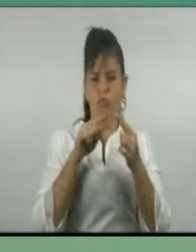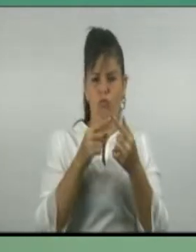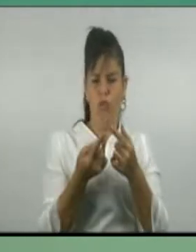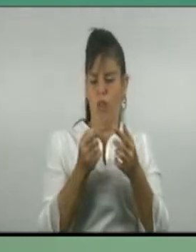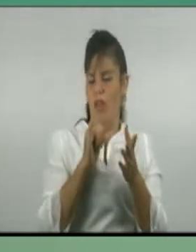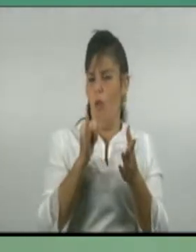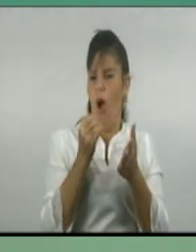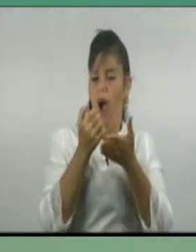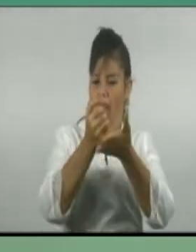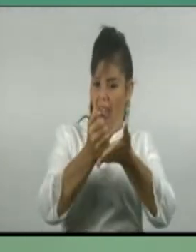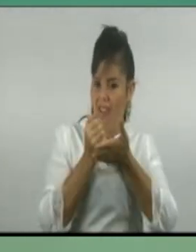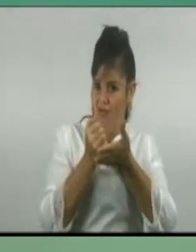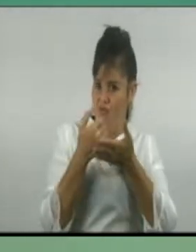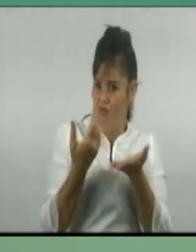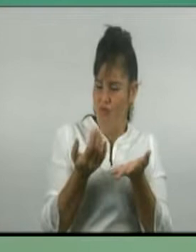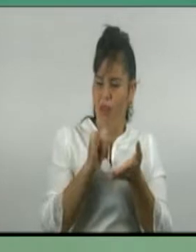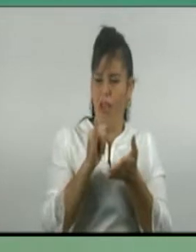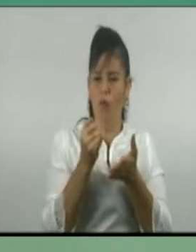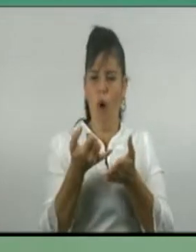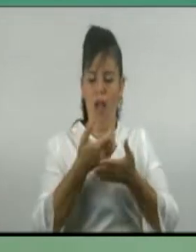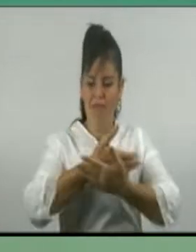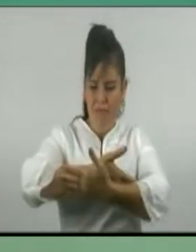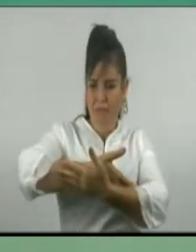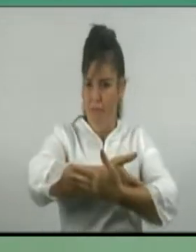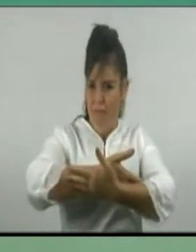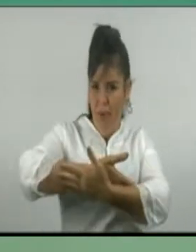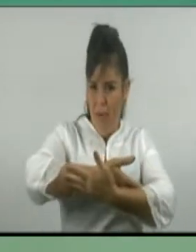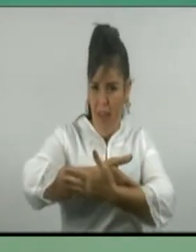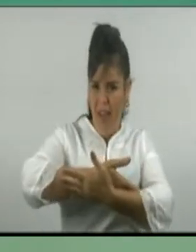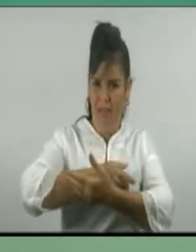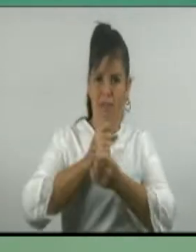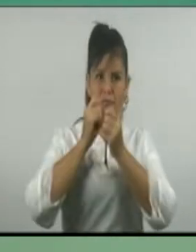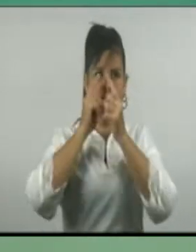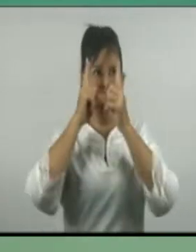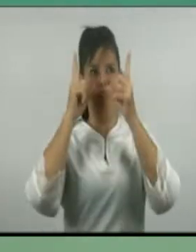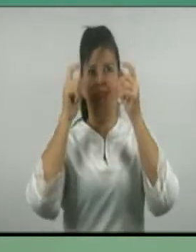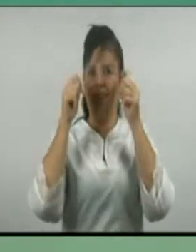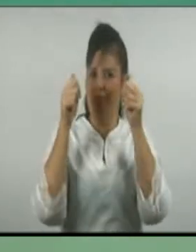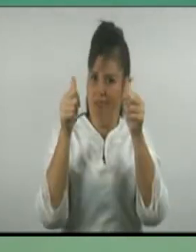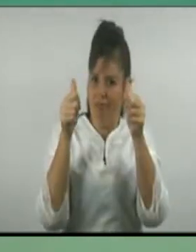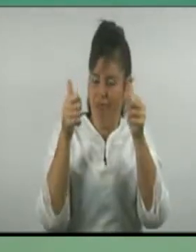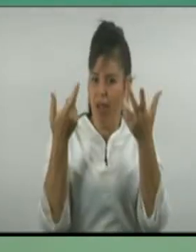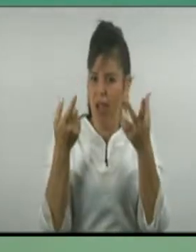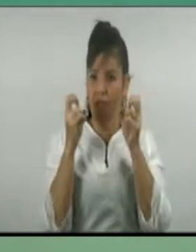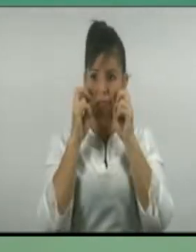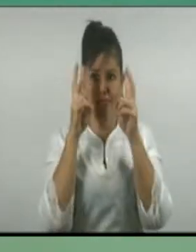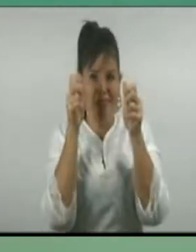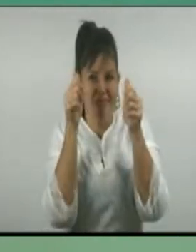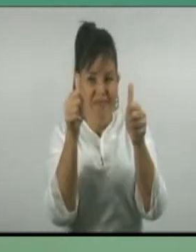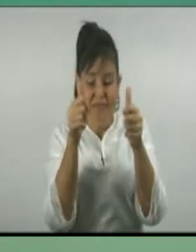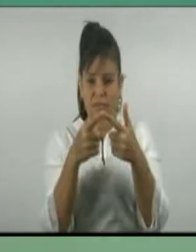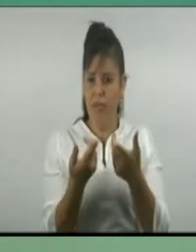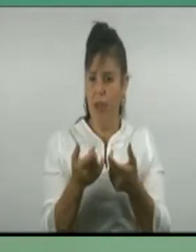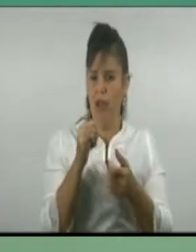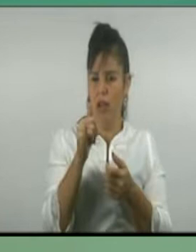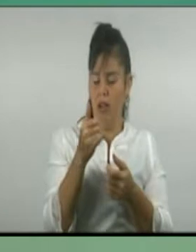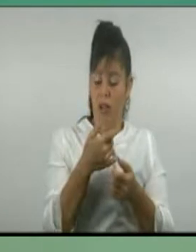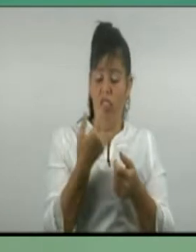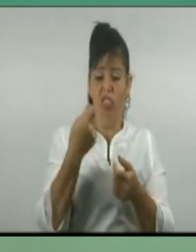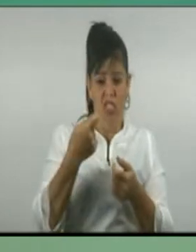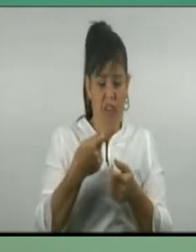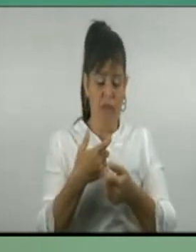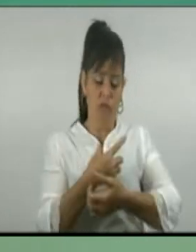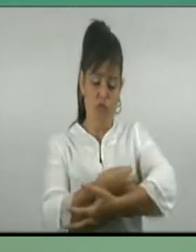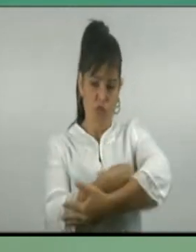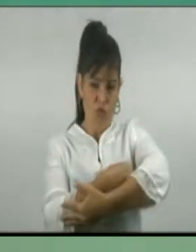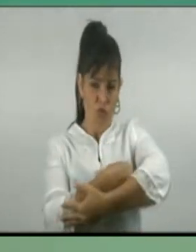del bebé y de la madre específicamente en el niño pues la lactancia materna exclusiva que debe ser debe